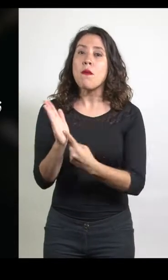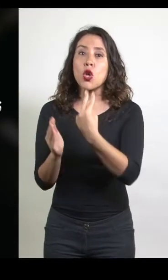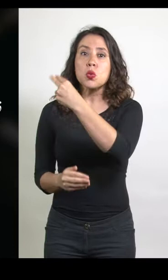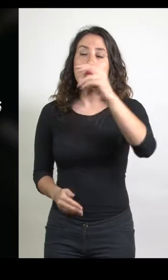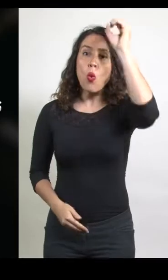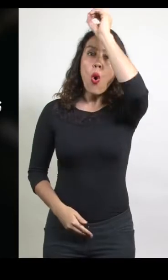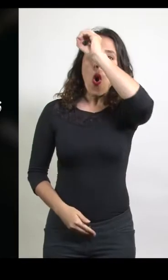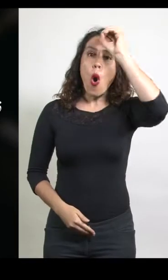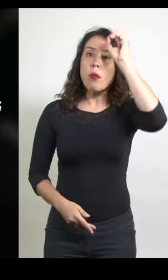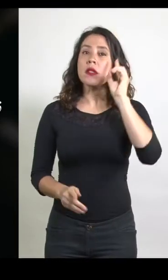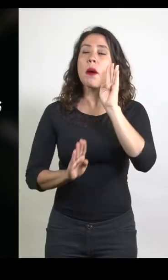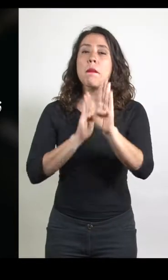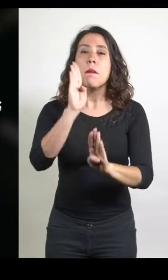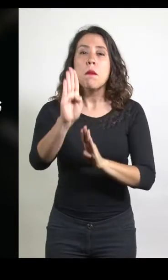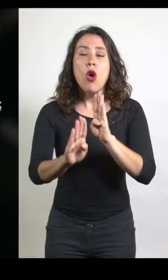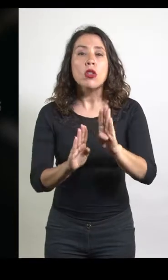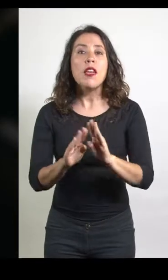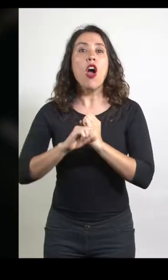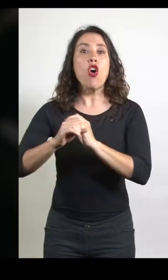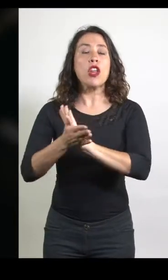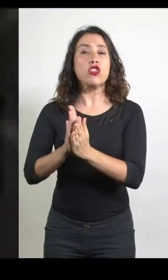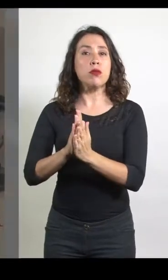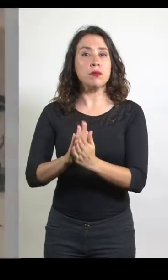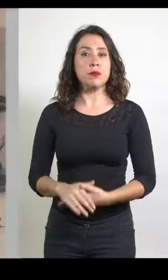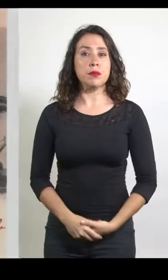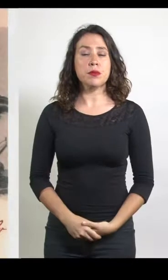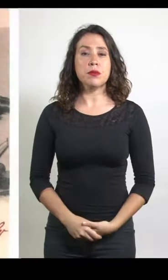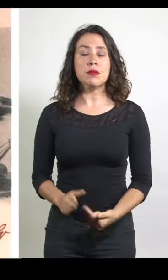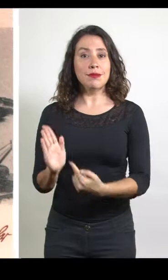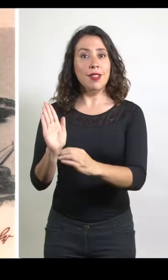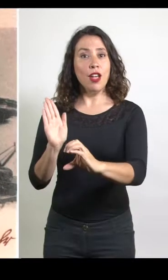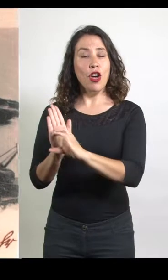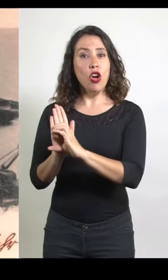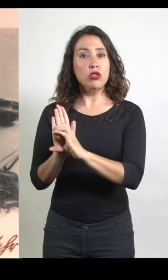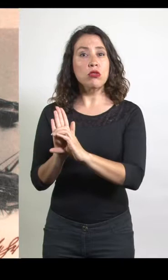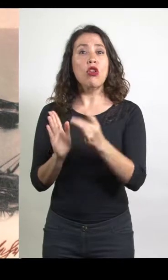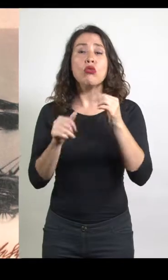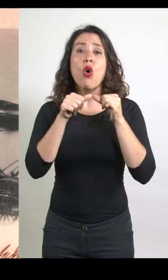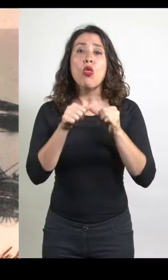vuestras opiniones están al abrigo de todo ataque. Esta constitución